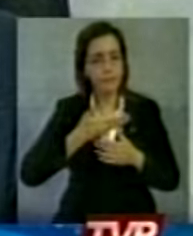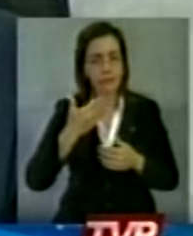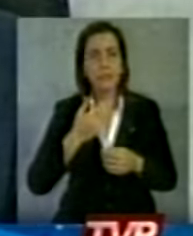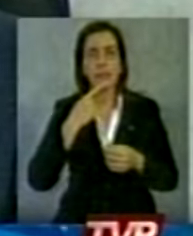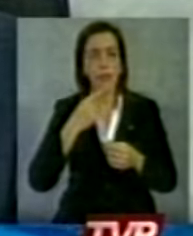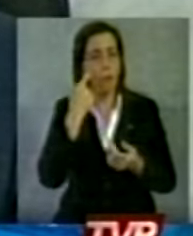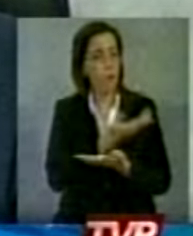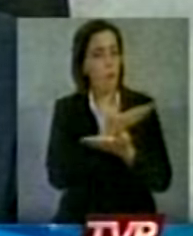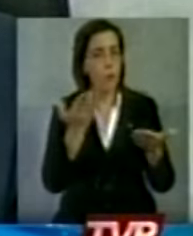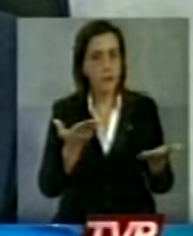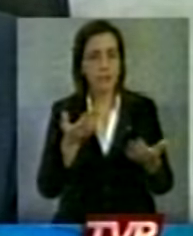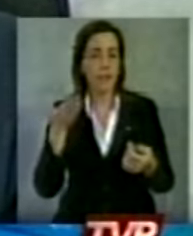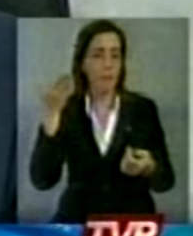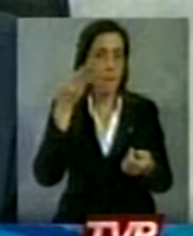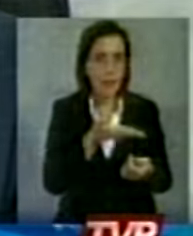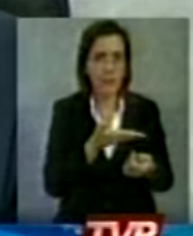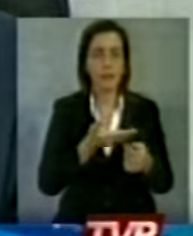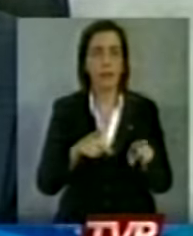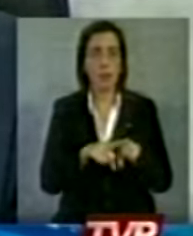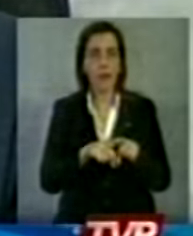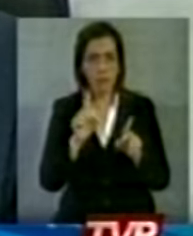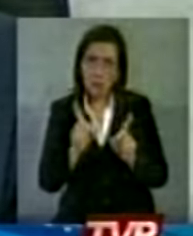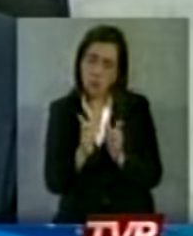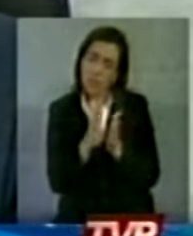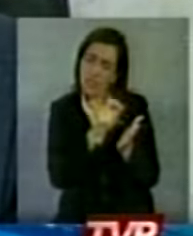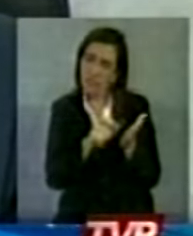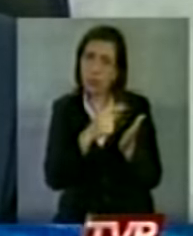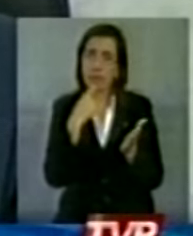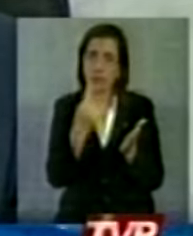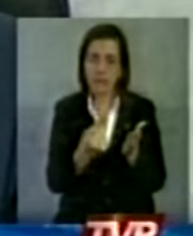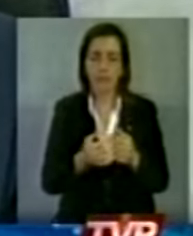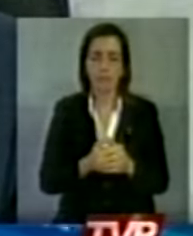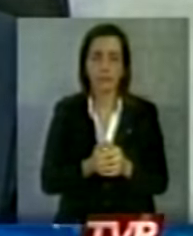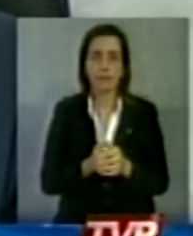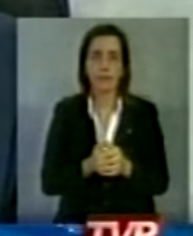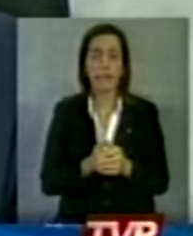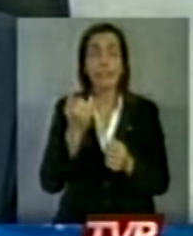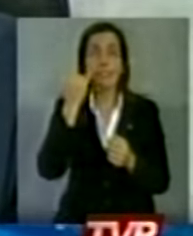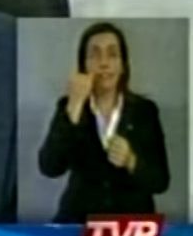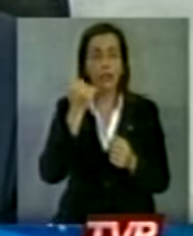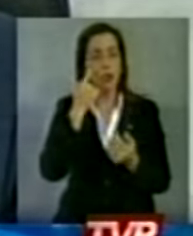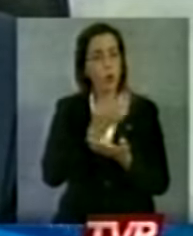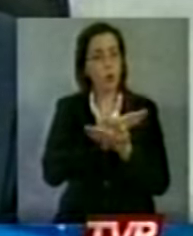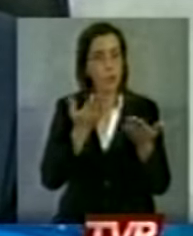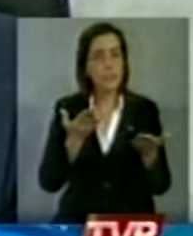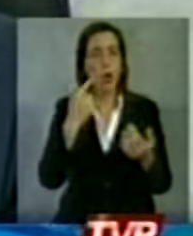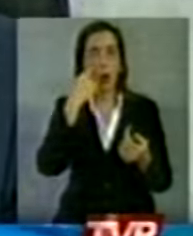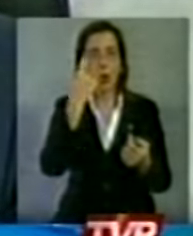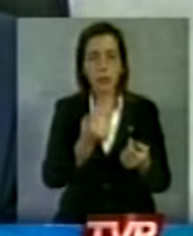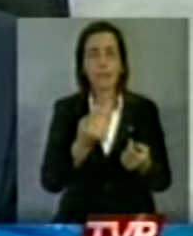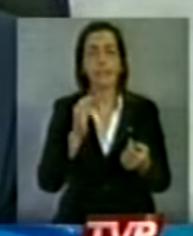presencia del pueblo. Y como dice el mismo diario de sesiones, consideraron con madura